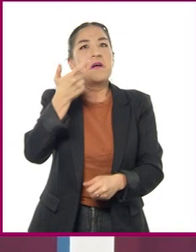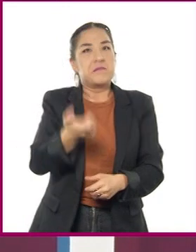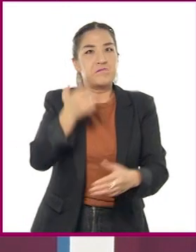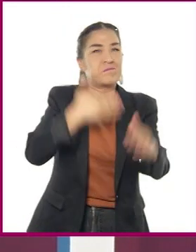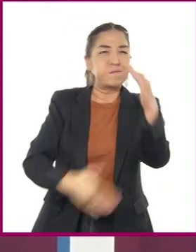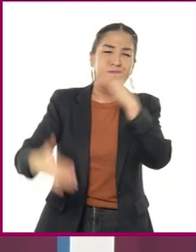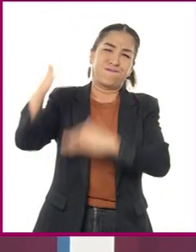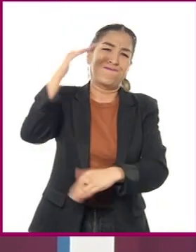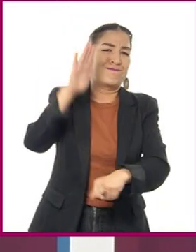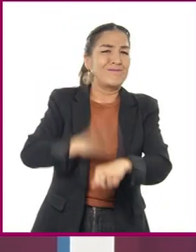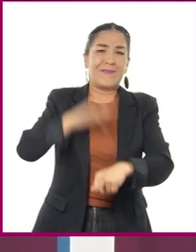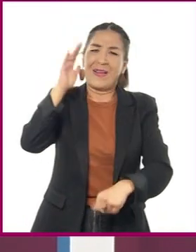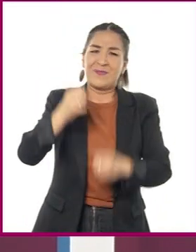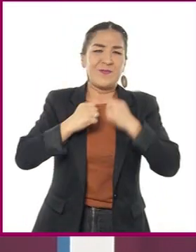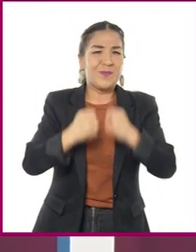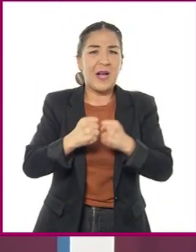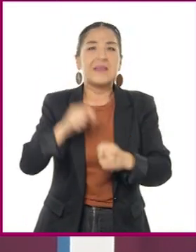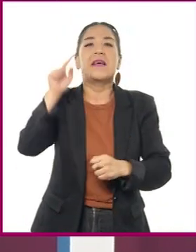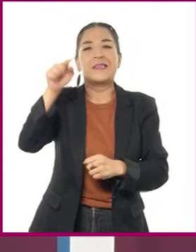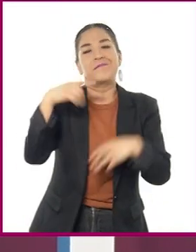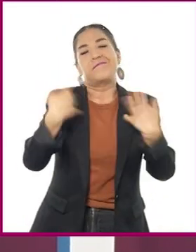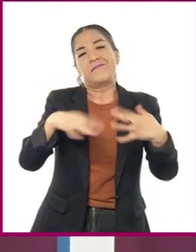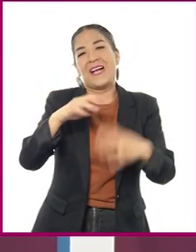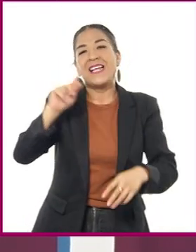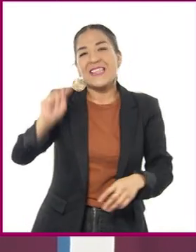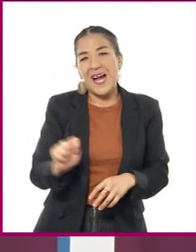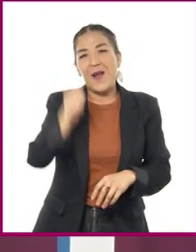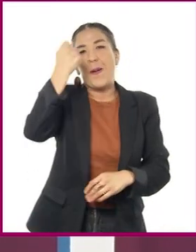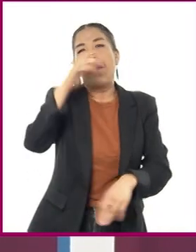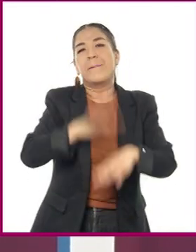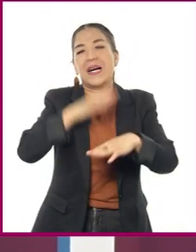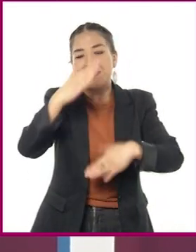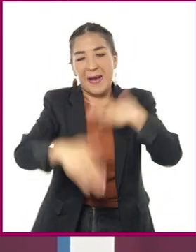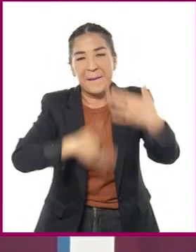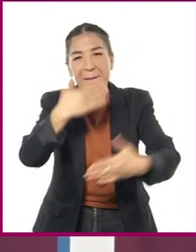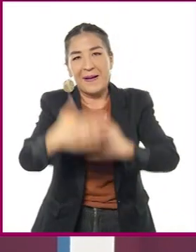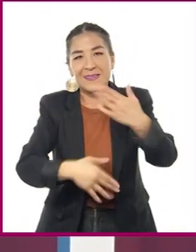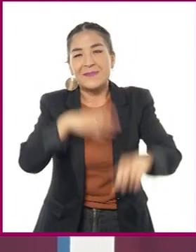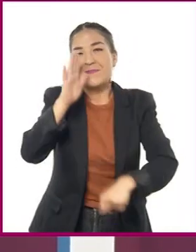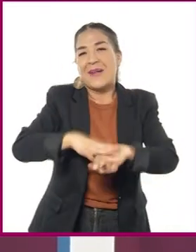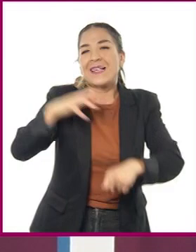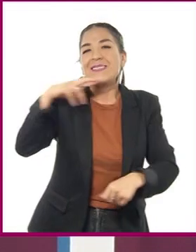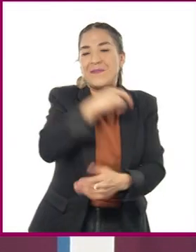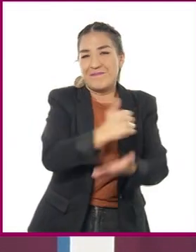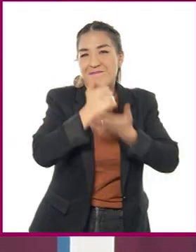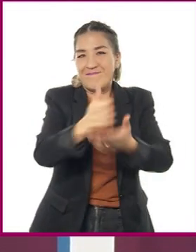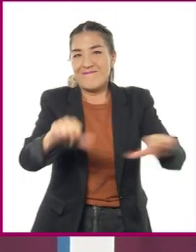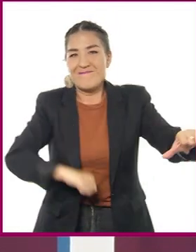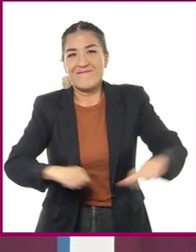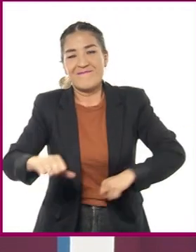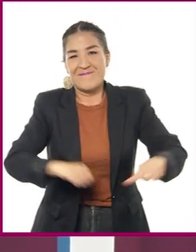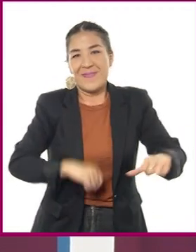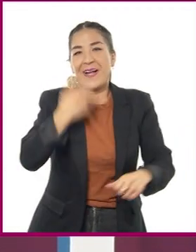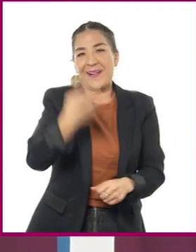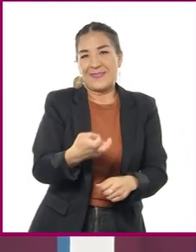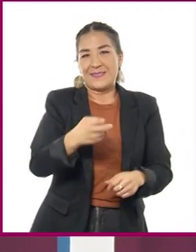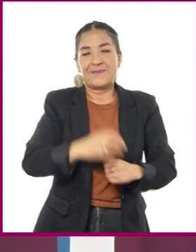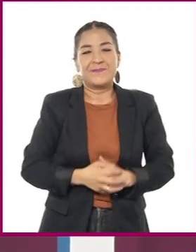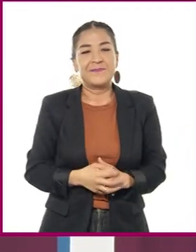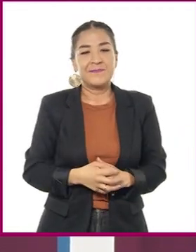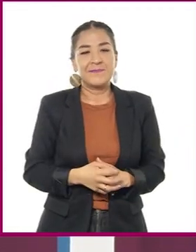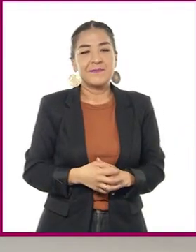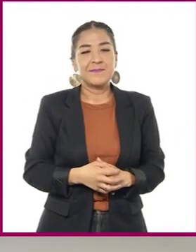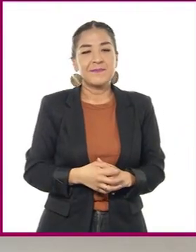fuerte hacen uso de los avances tecnológicos para desarrollar de manera eficaz las actividades productivas.